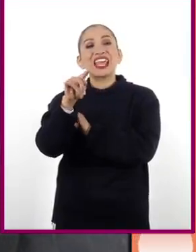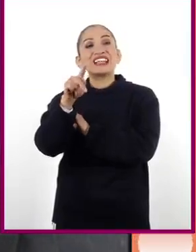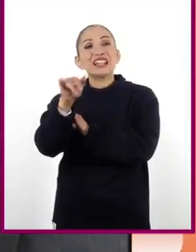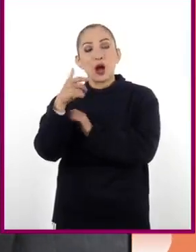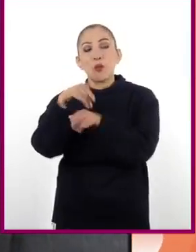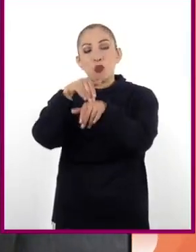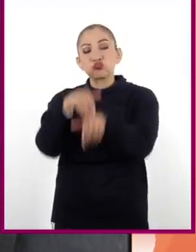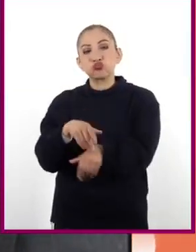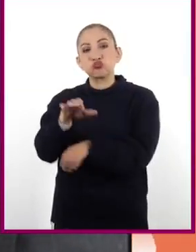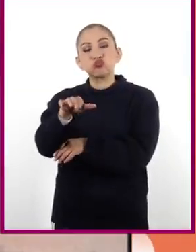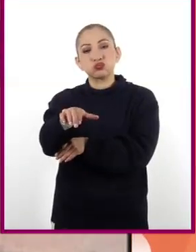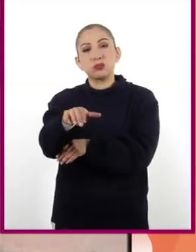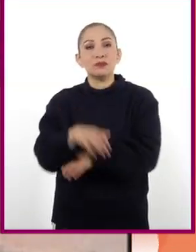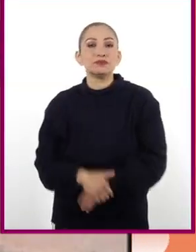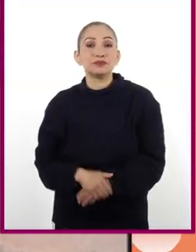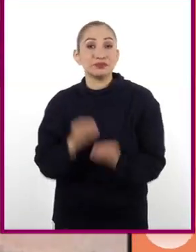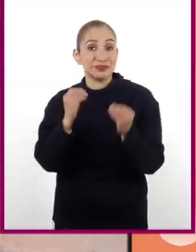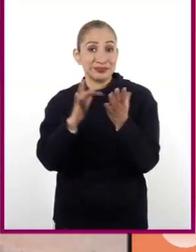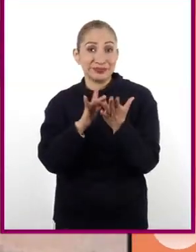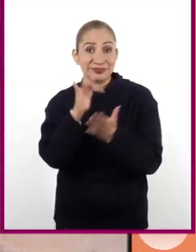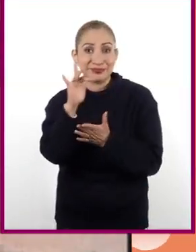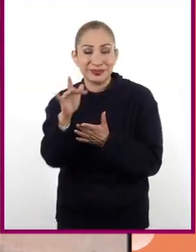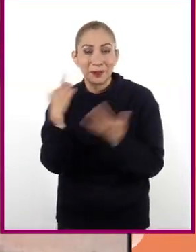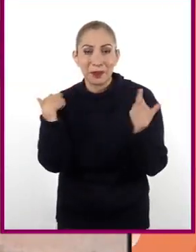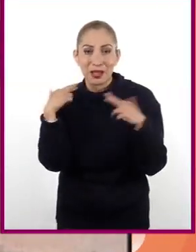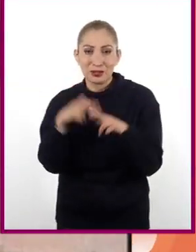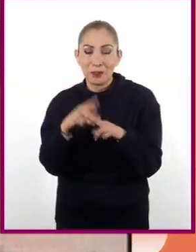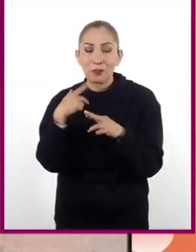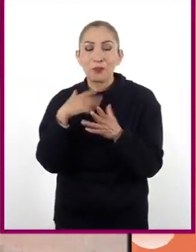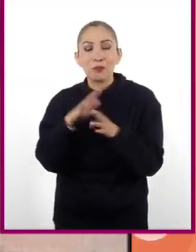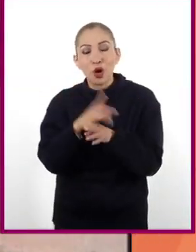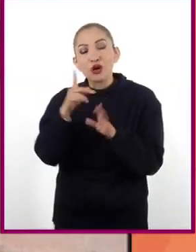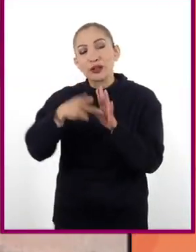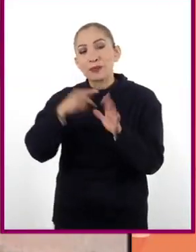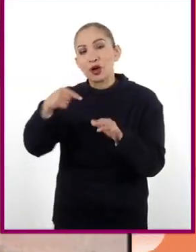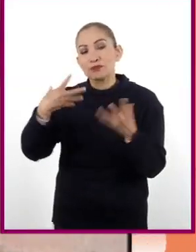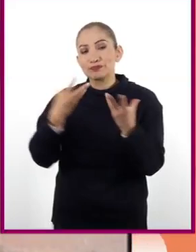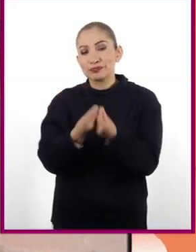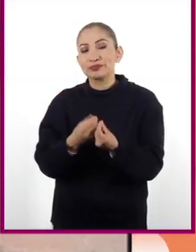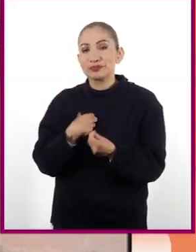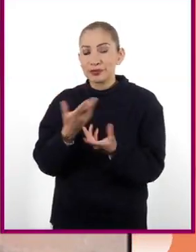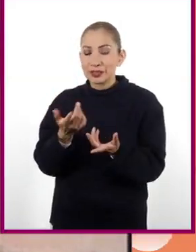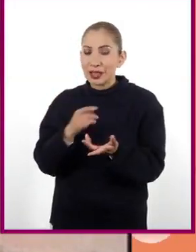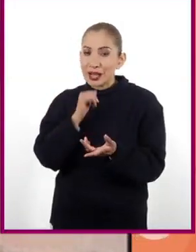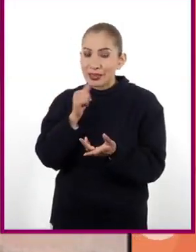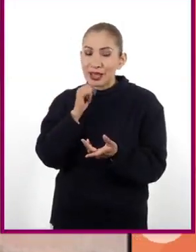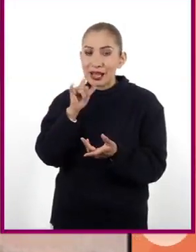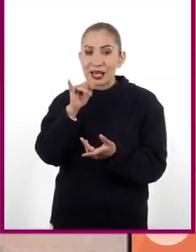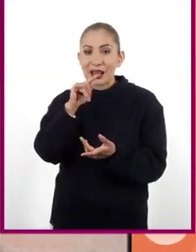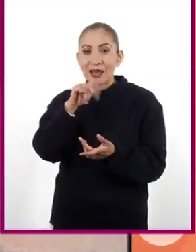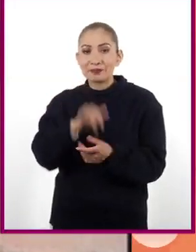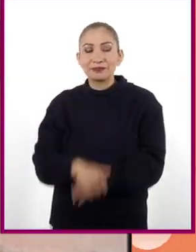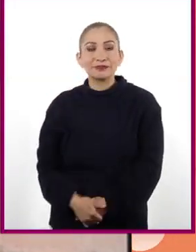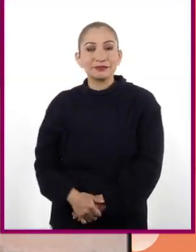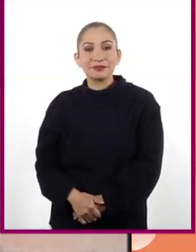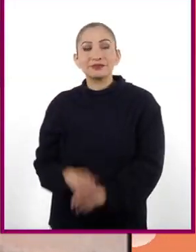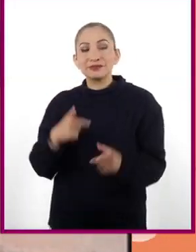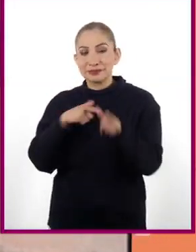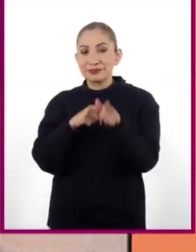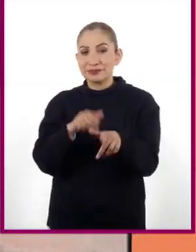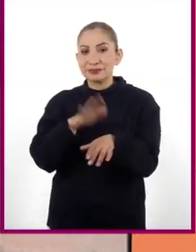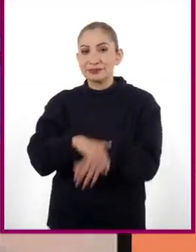forma de adestrarle, ¿no? Pues muchísimas gracias, maestro, por estar una vez más con nosotros. De nada, Liliana, es un placer.